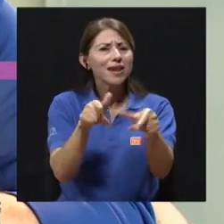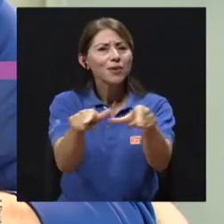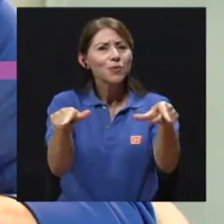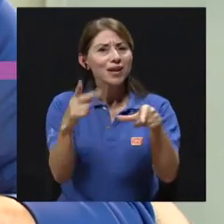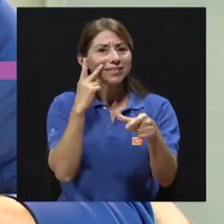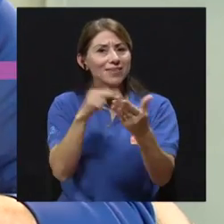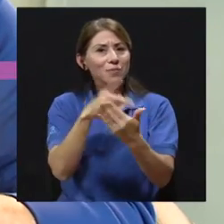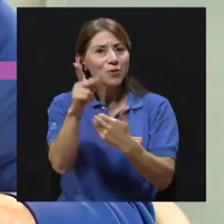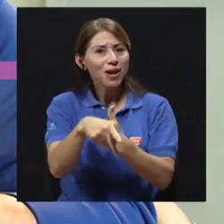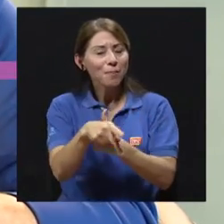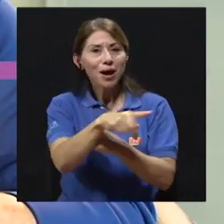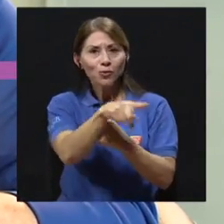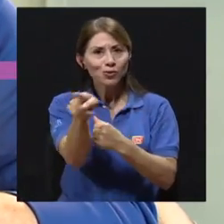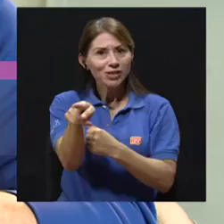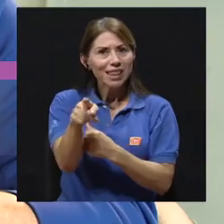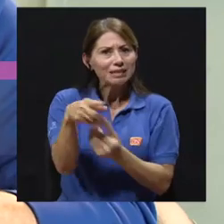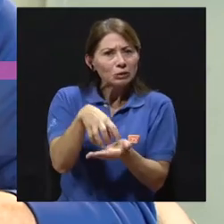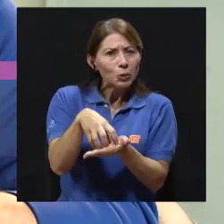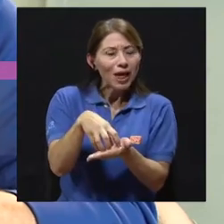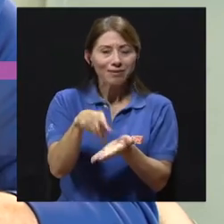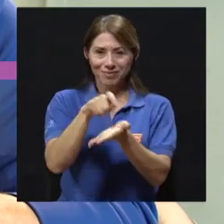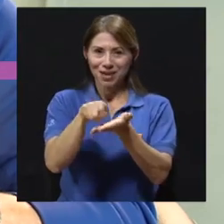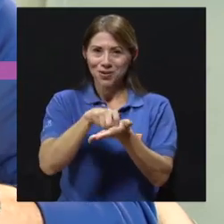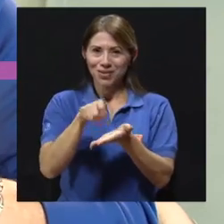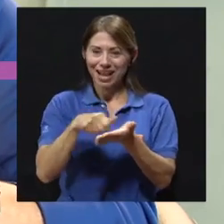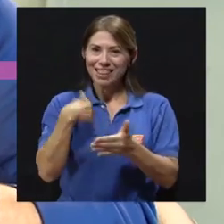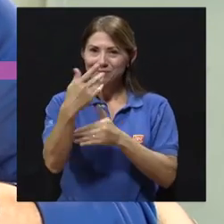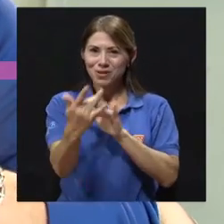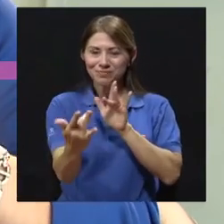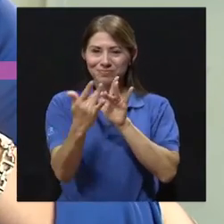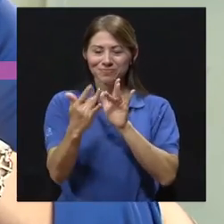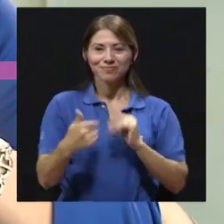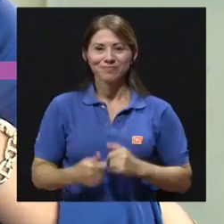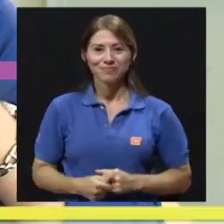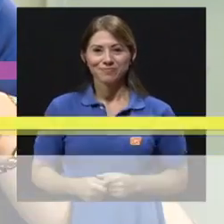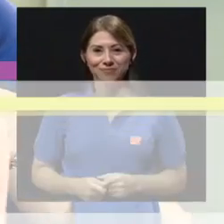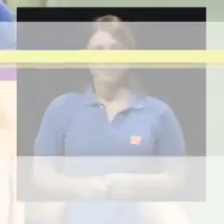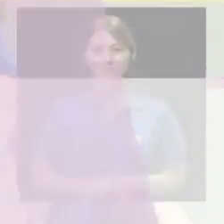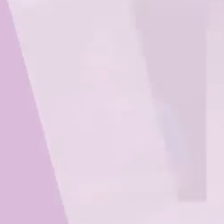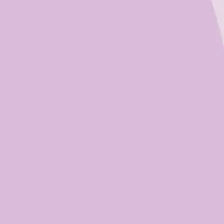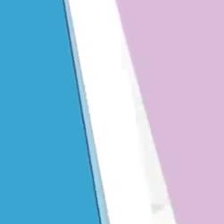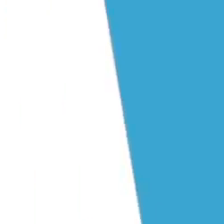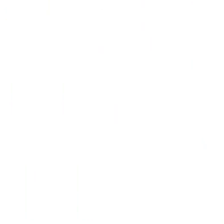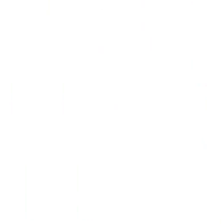nos está viendo, pues anote esa inquietud para que nos la haga llegar próximamente. Ya regresamos.